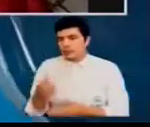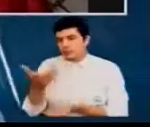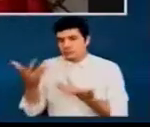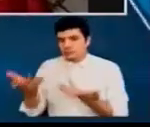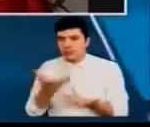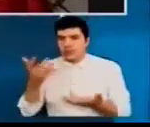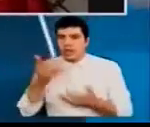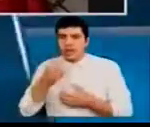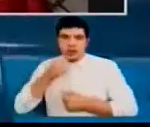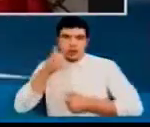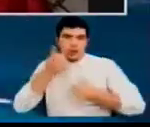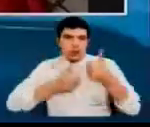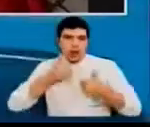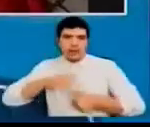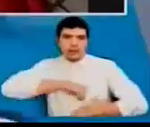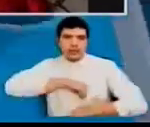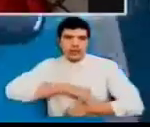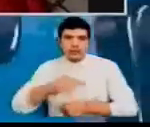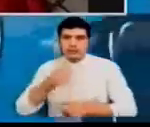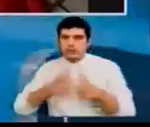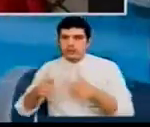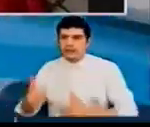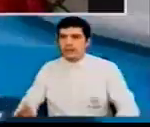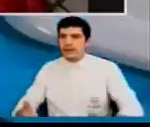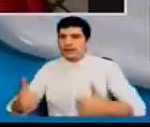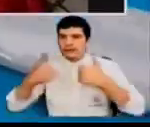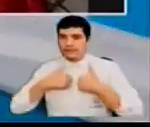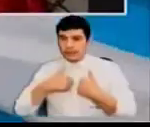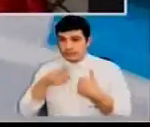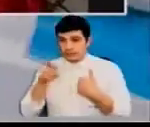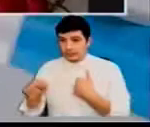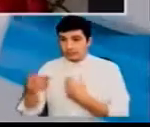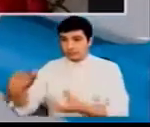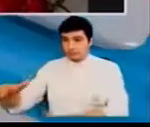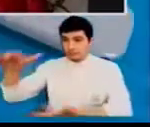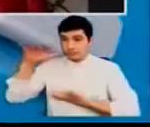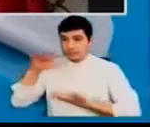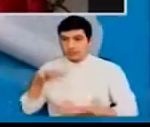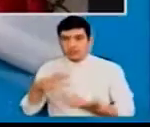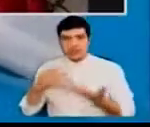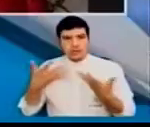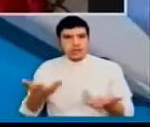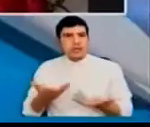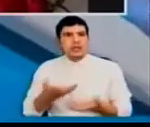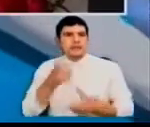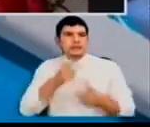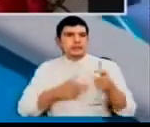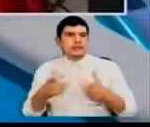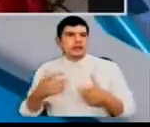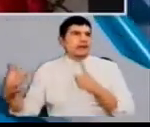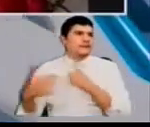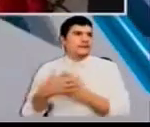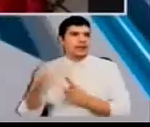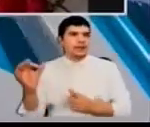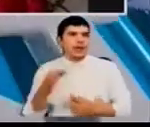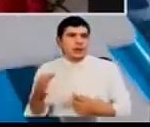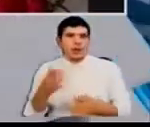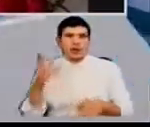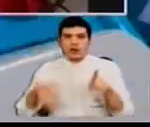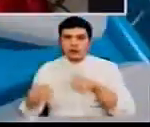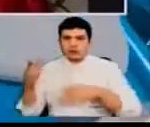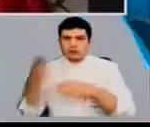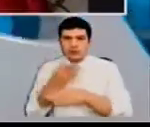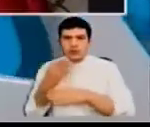de irregularidades? Porque sabemos que se están presentando. En el caso del departamento de Santander, el Contralor fue específico en hablar acerca de